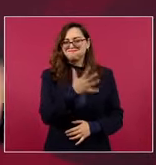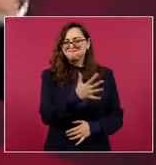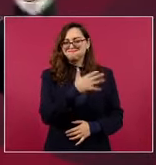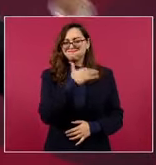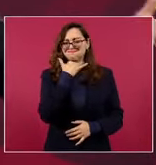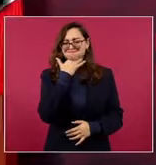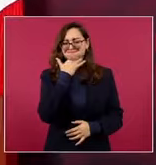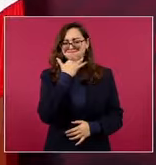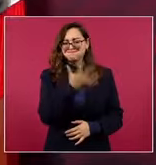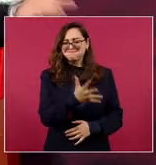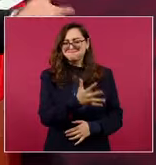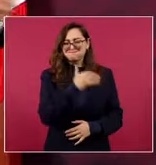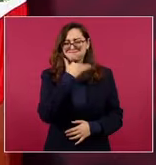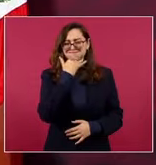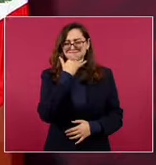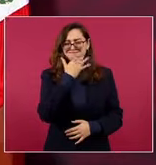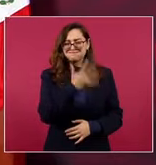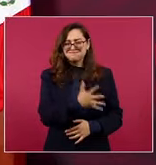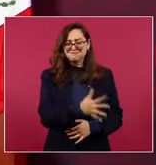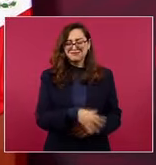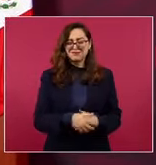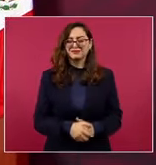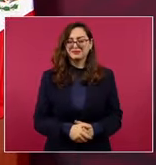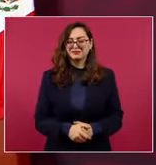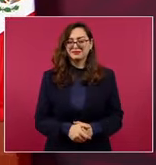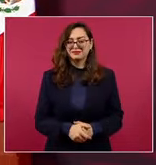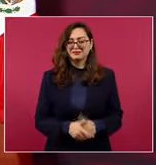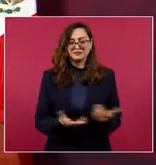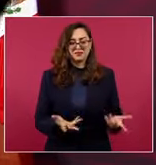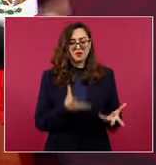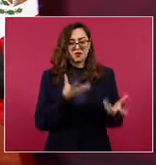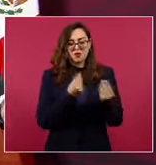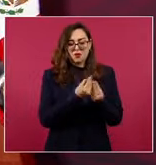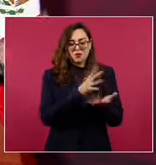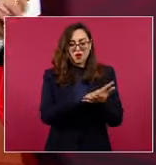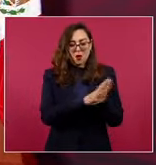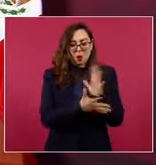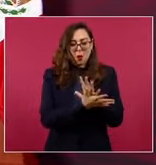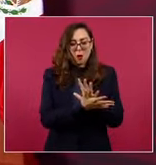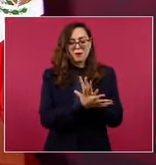o avalaron la corrupción o viven de la corrupción.